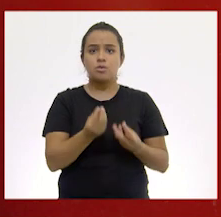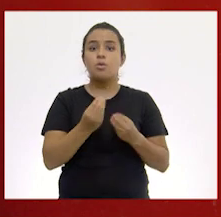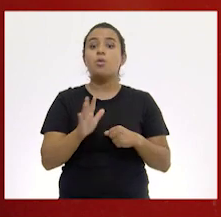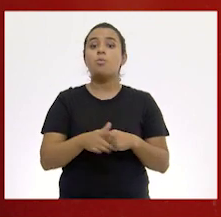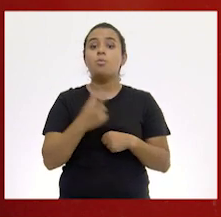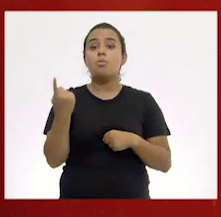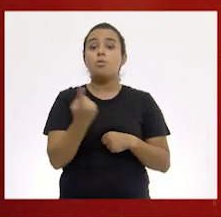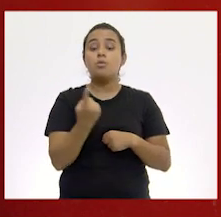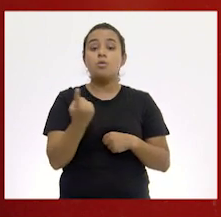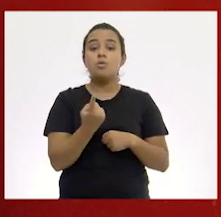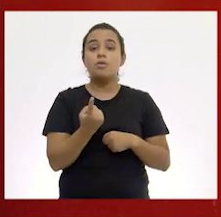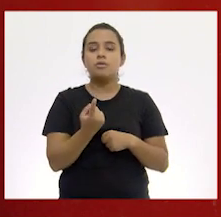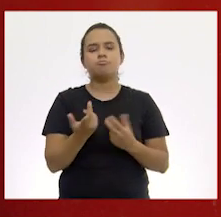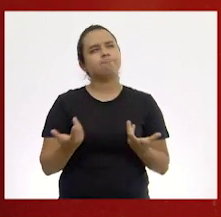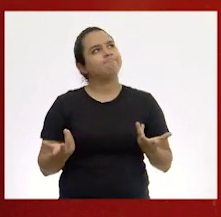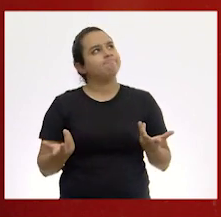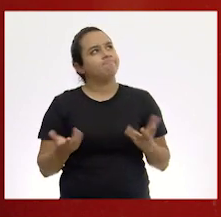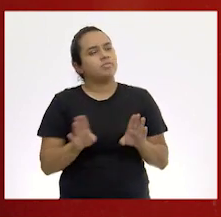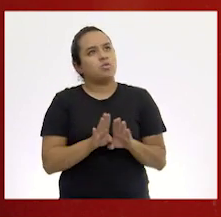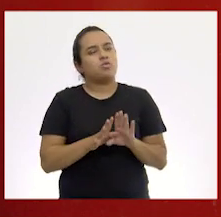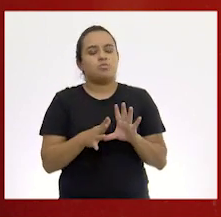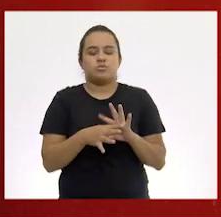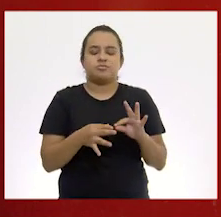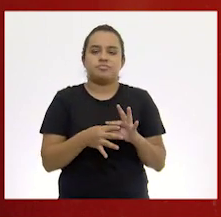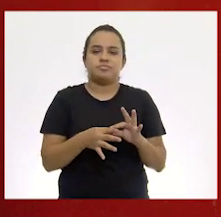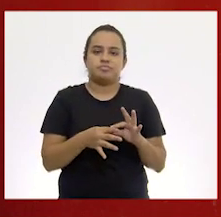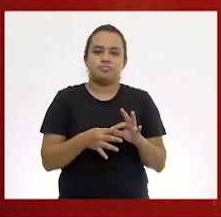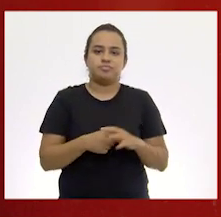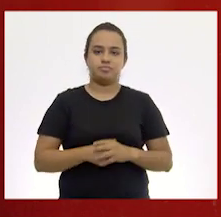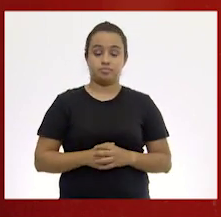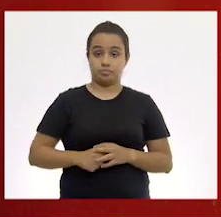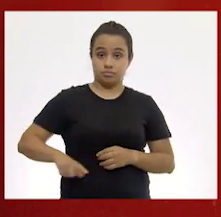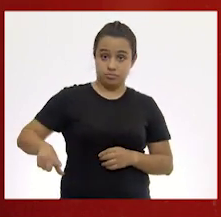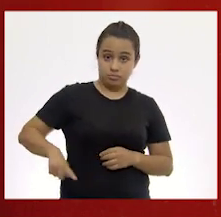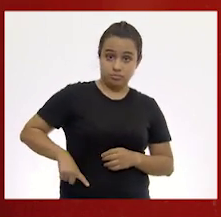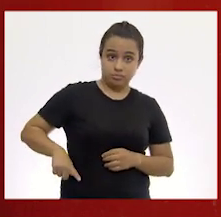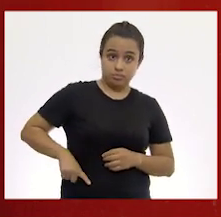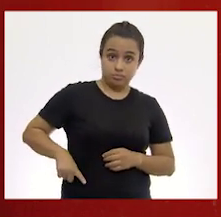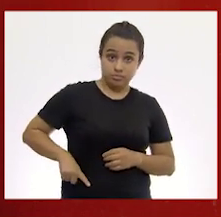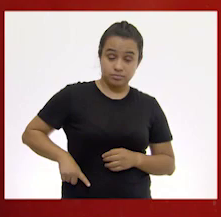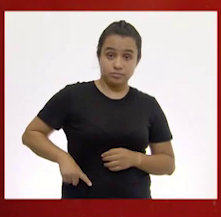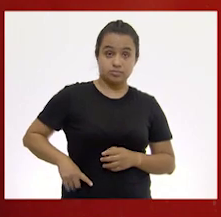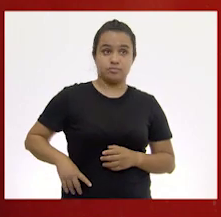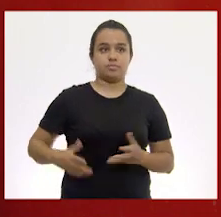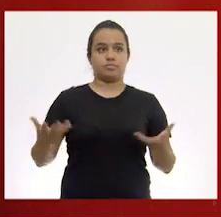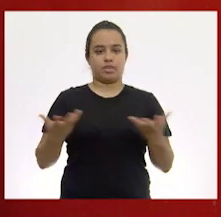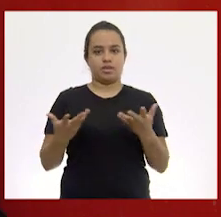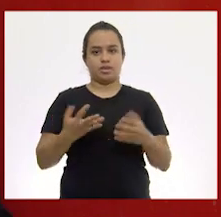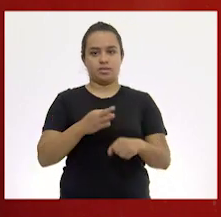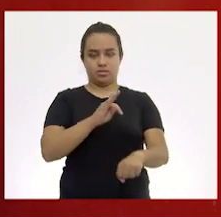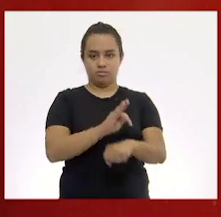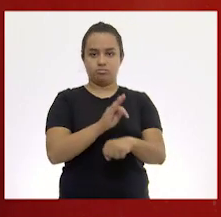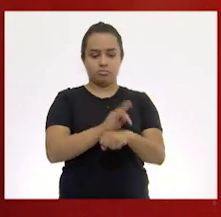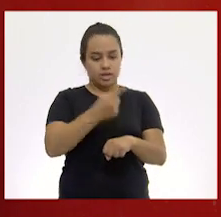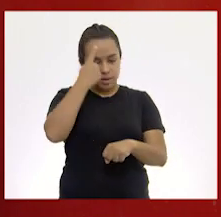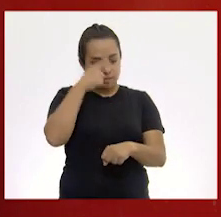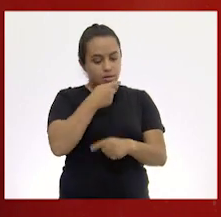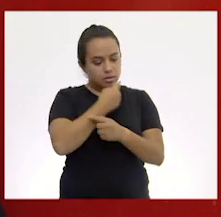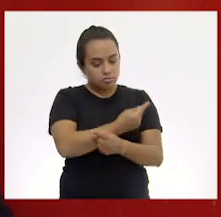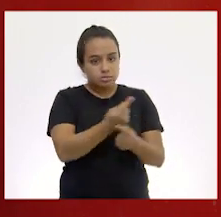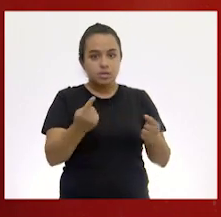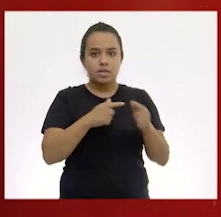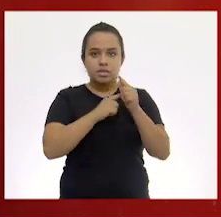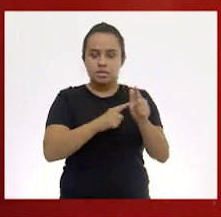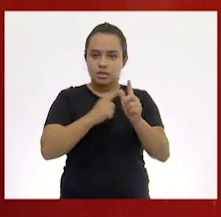porque, ¿cómo se puede decir? El gobierno está haciendo algo con lo que los niños